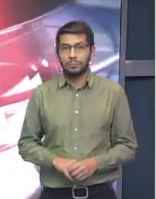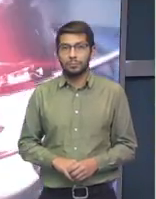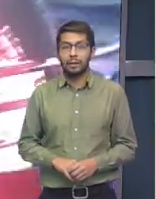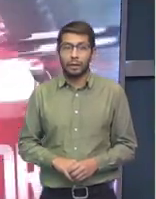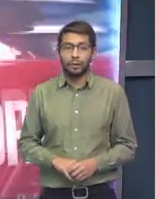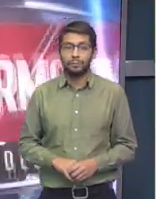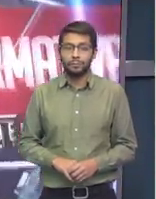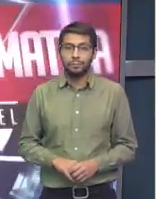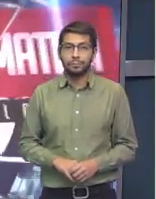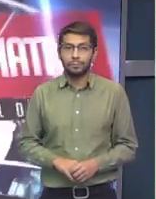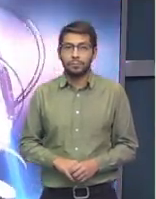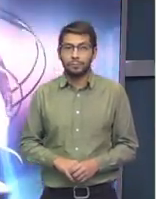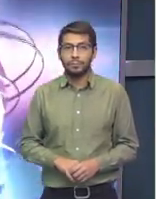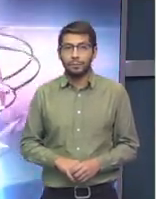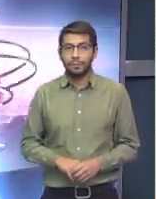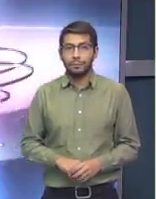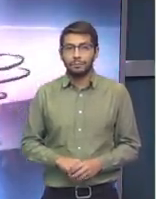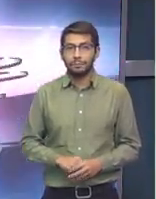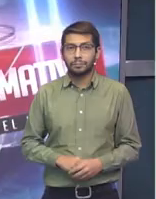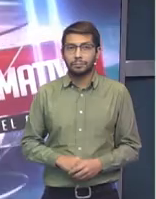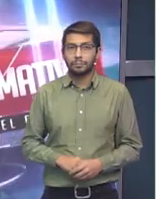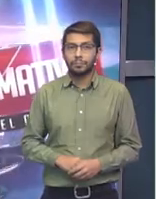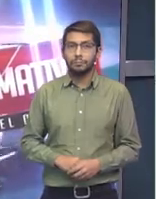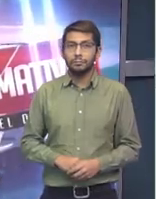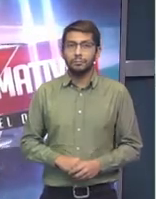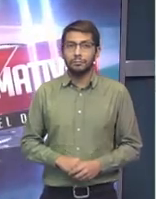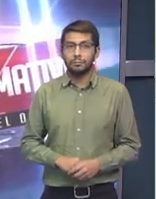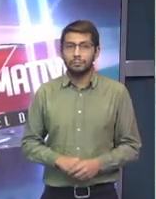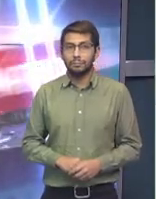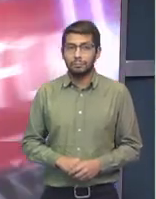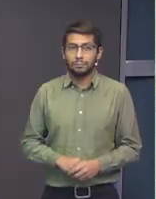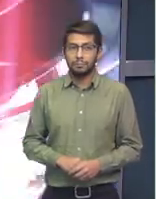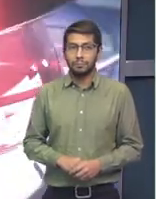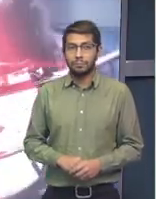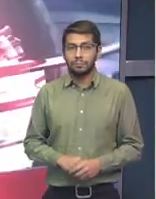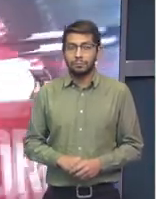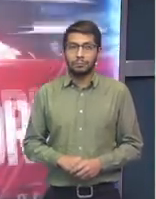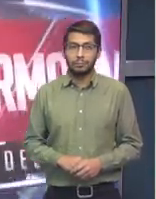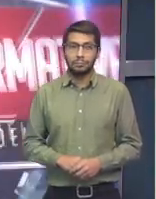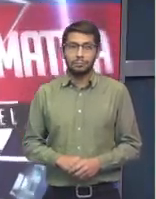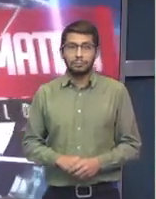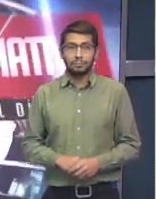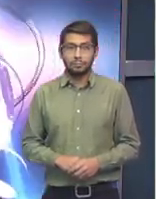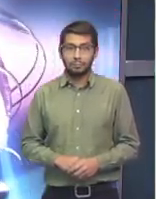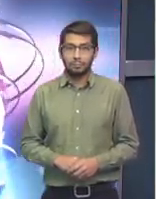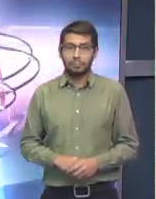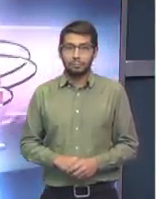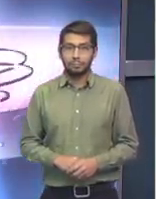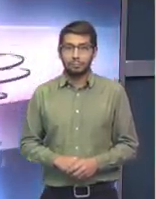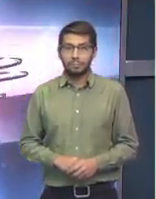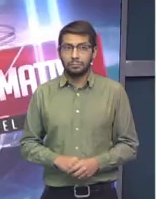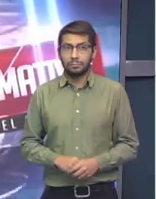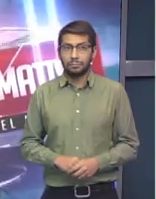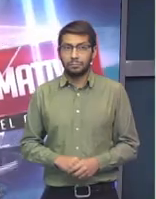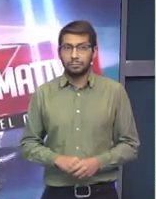la enfermedad, claro. Puede ser que se hayan vacunado con la vacuna antigripal y tengan que esperar los 15 días, o puede ser contacto estrecho de un caso positivo que eso